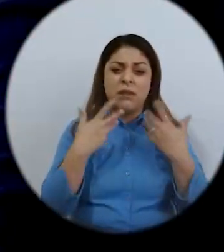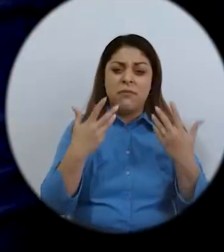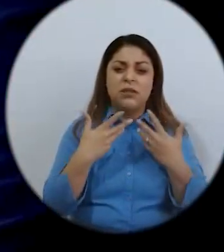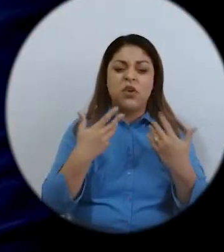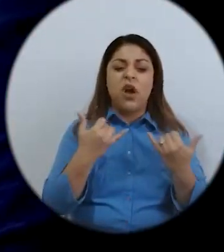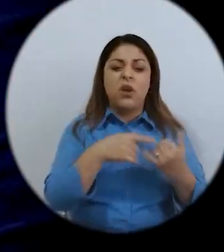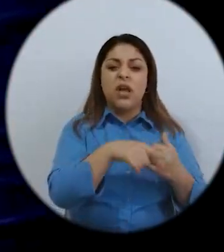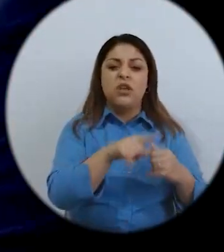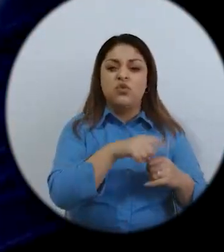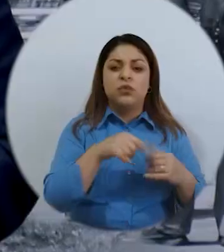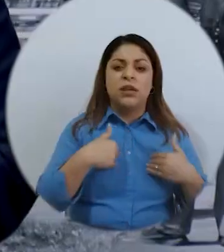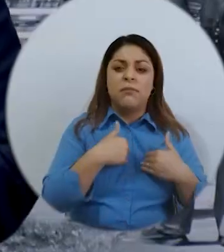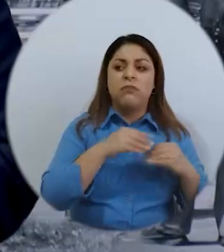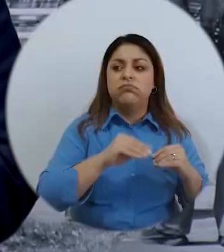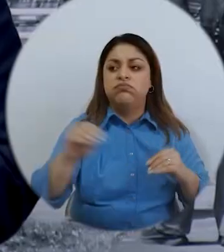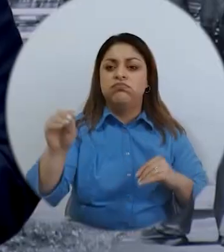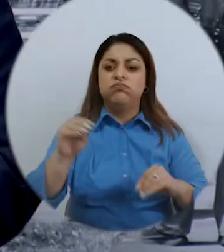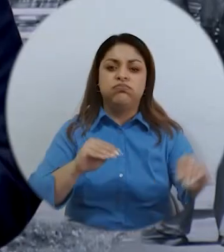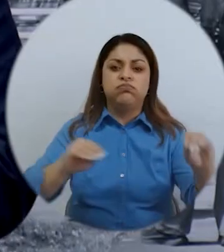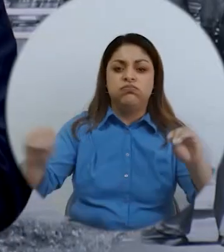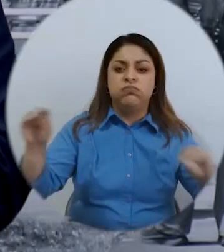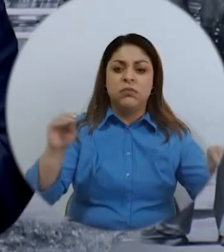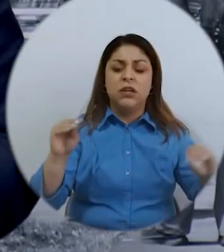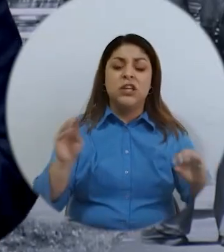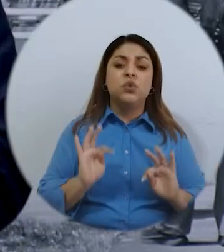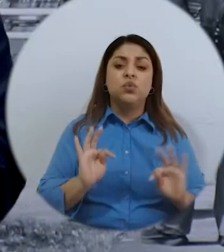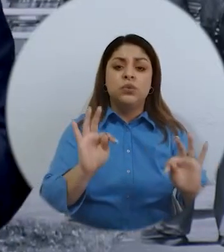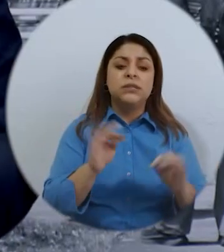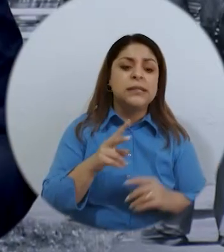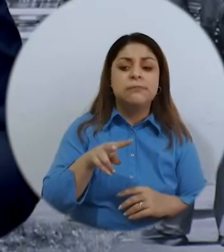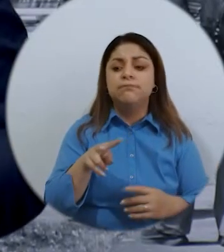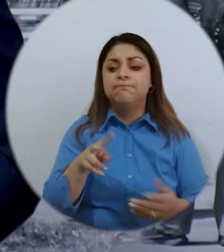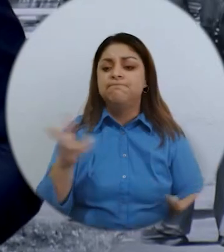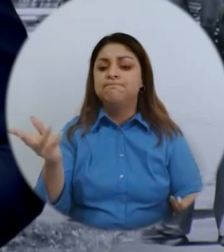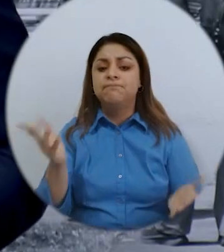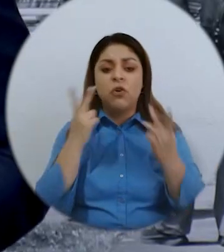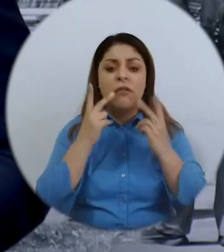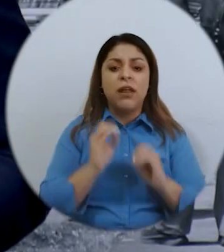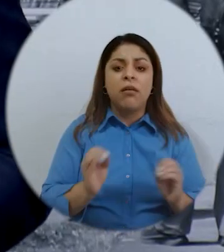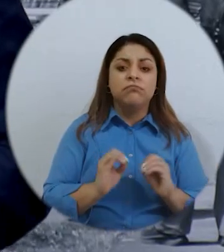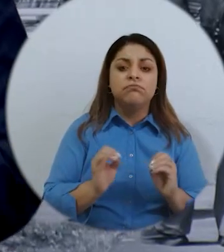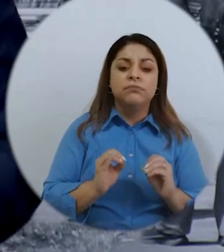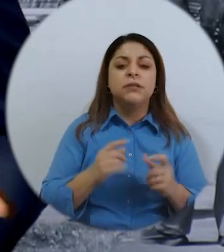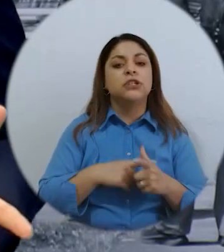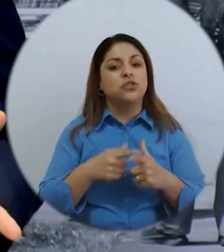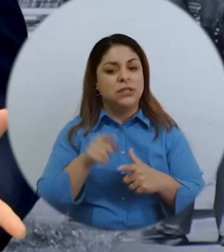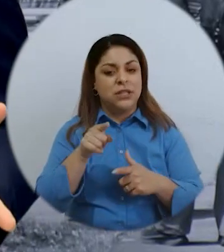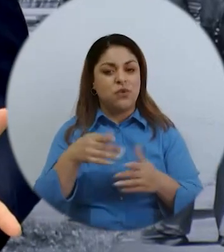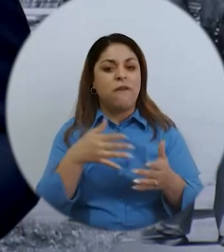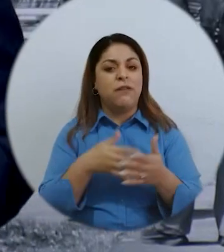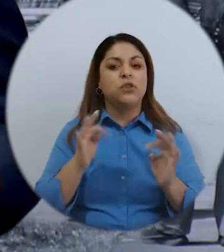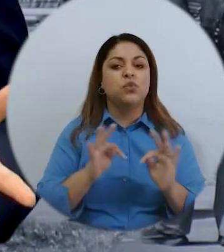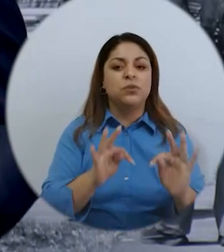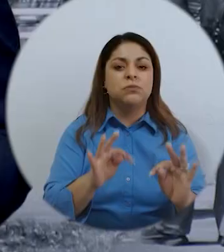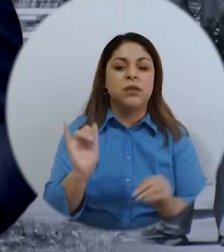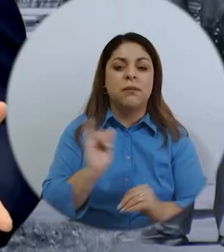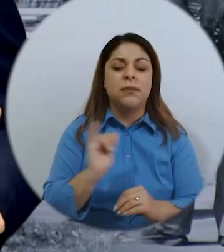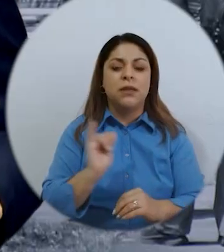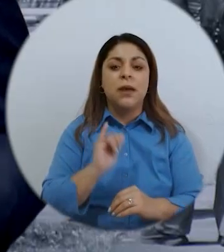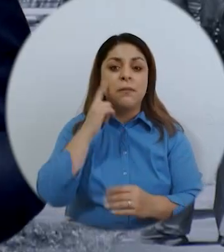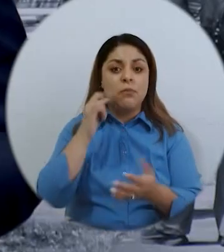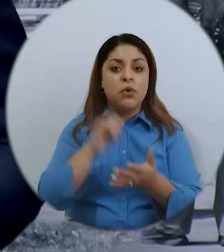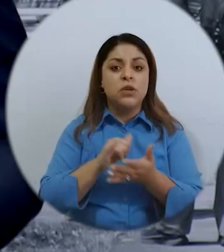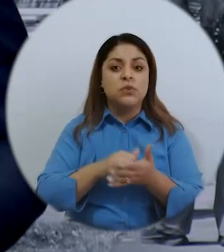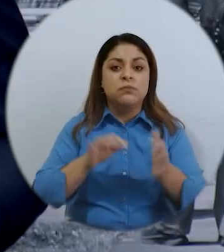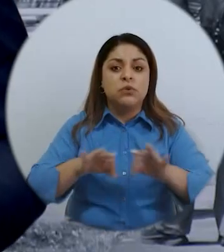está generando un cambio en la migración de estas especies y los turistas ya no están viendo las especies que querían ver. Aquí, digamos, tenemos un ejemplo